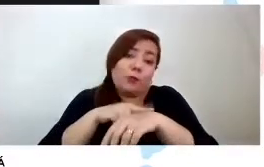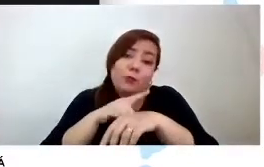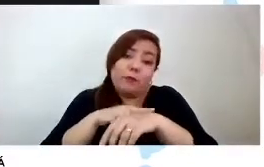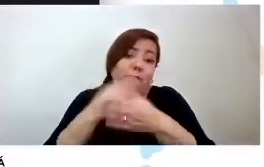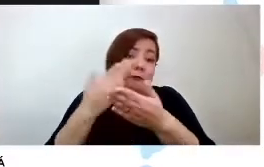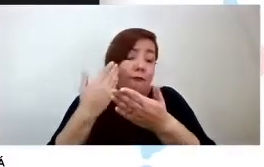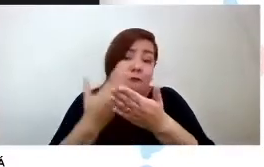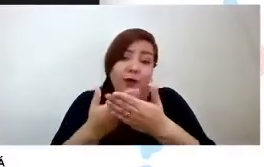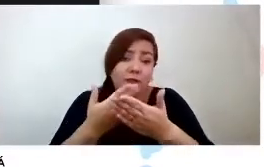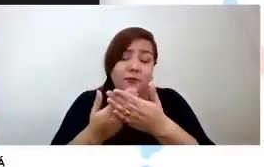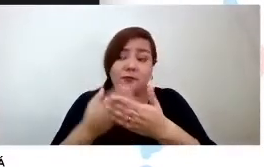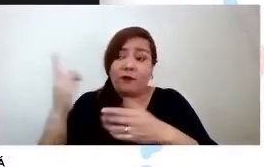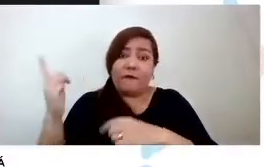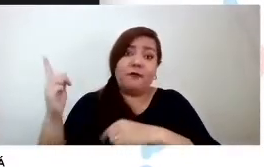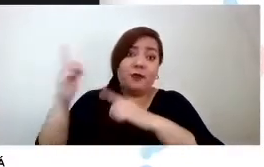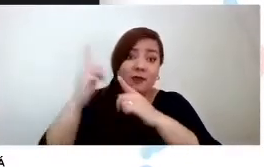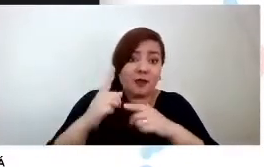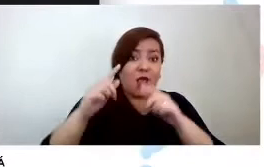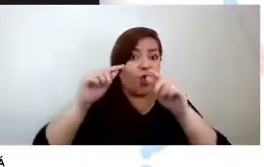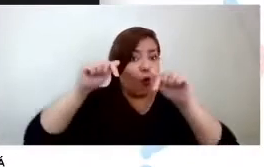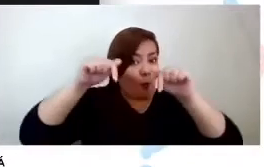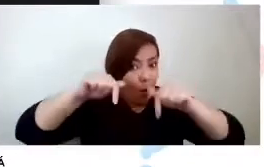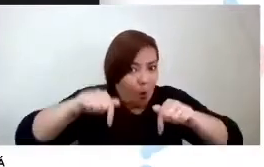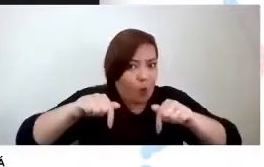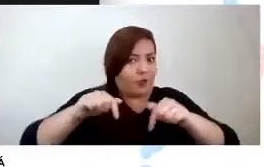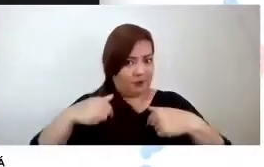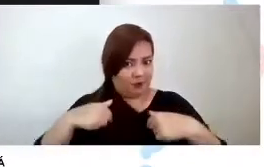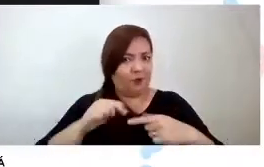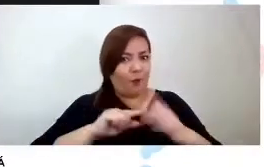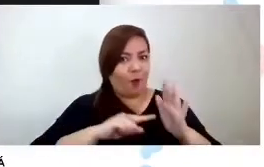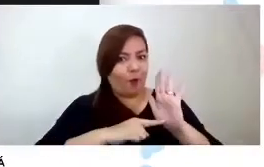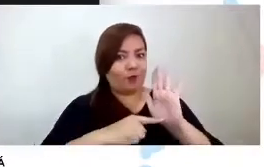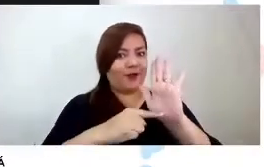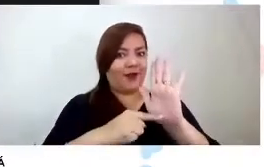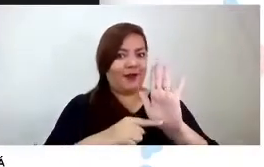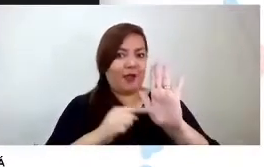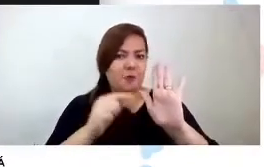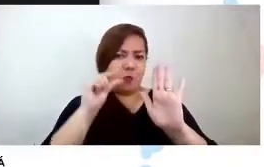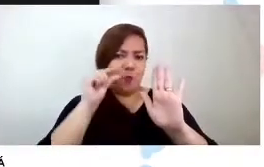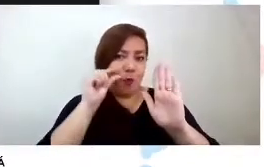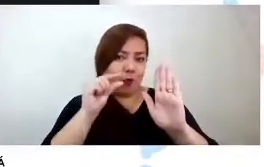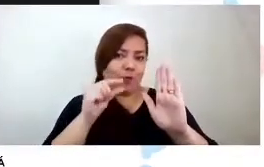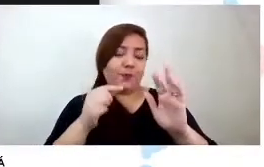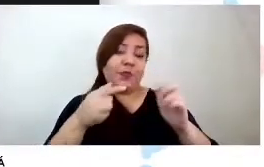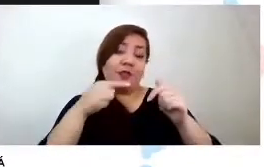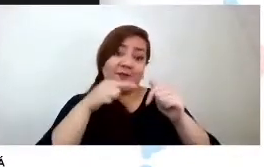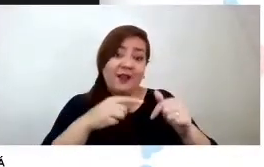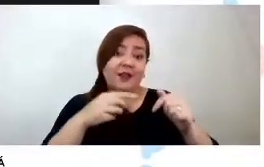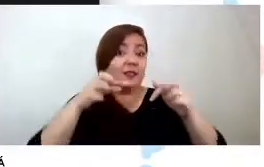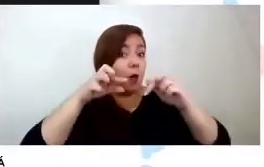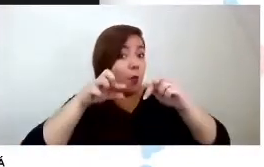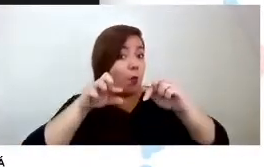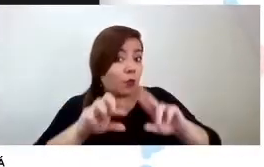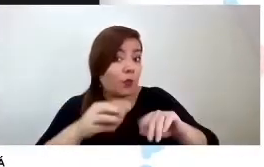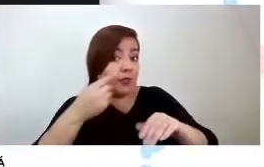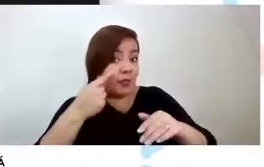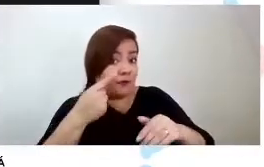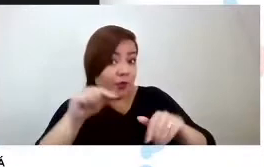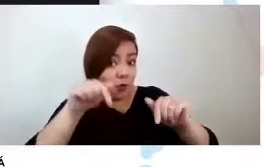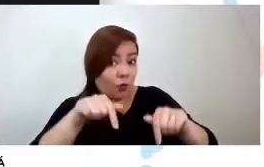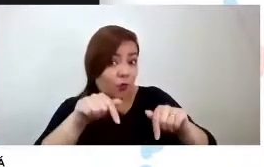ver las colecciones como las van a ver hoy. Lo que van a tener oportunidad de ver hoy son